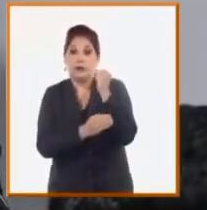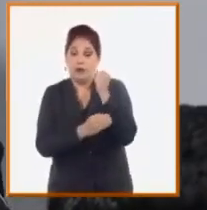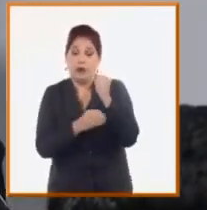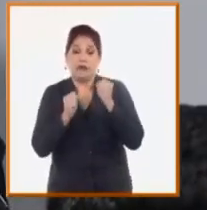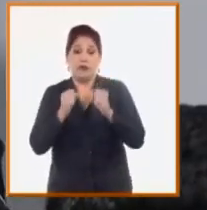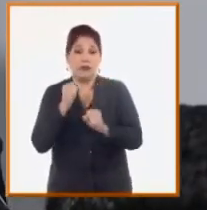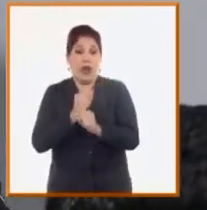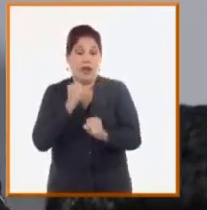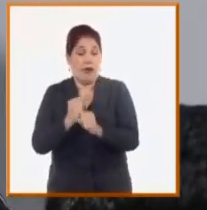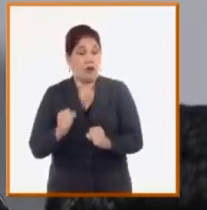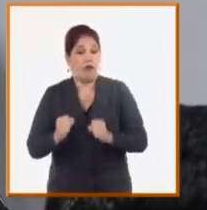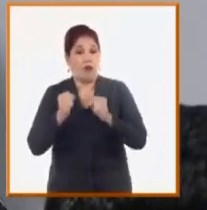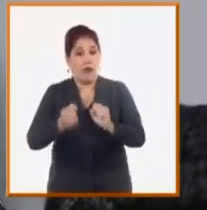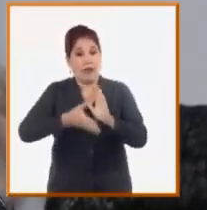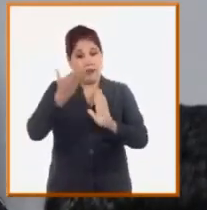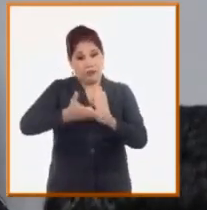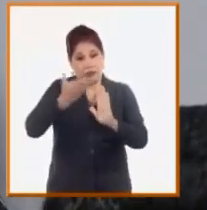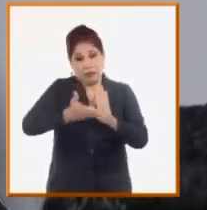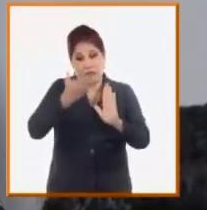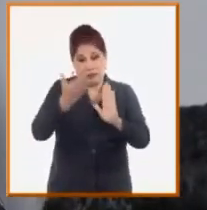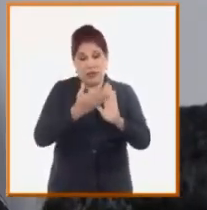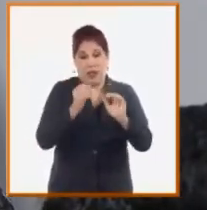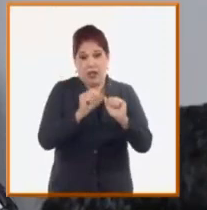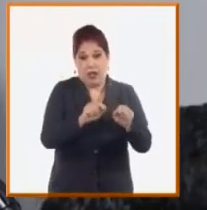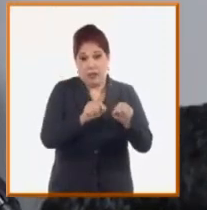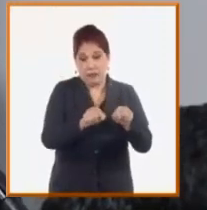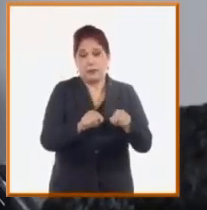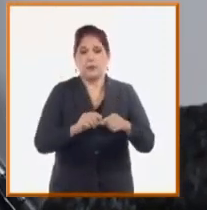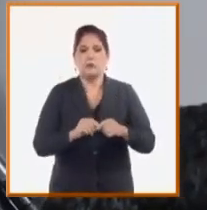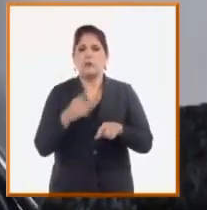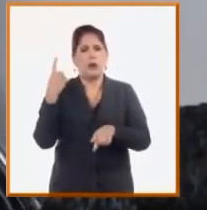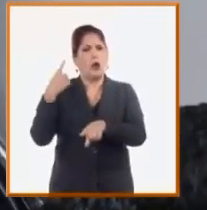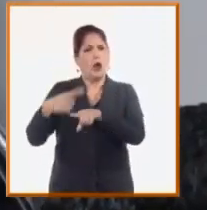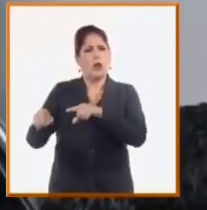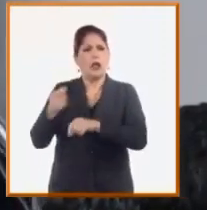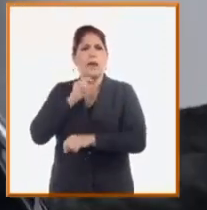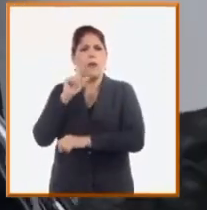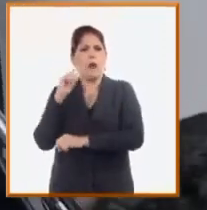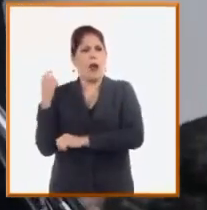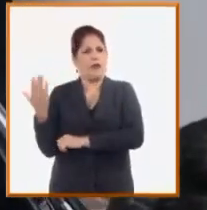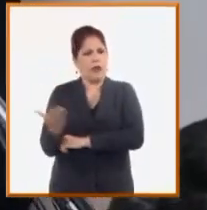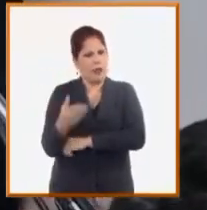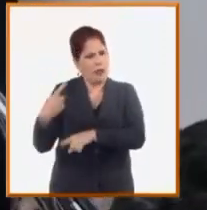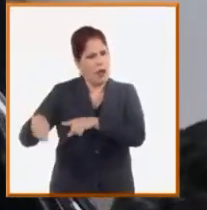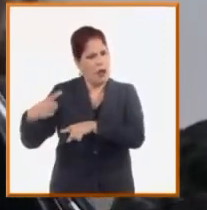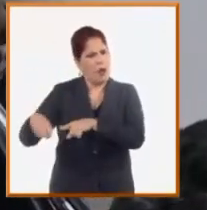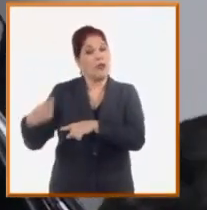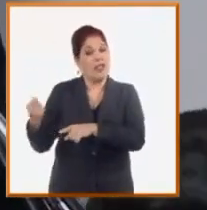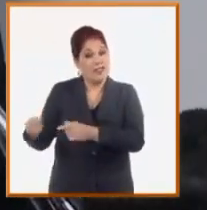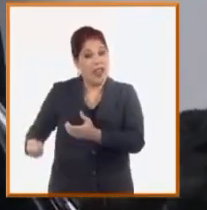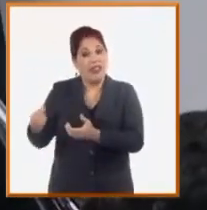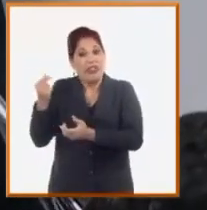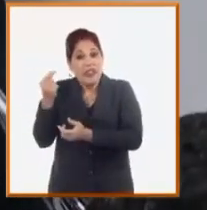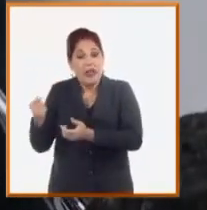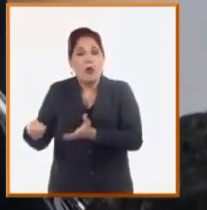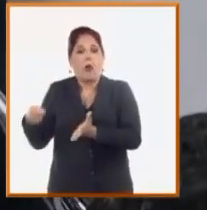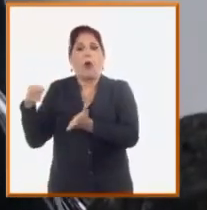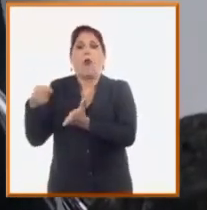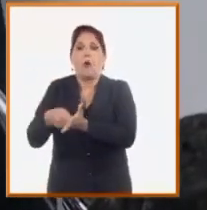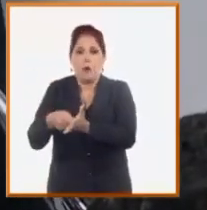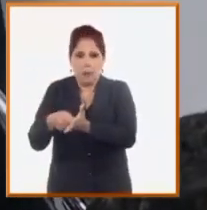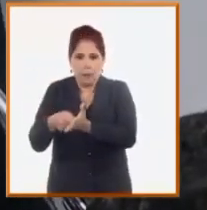servicios constructivos que se generan estos actores en los territorios para realizar actividades de construcción, pero que no llevan